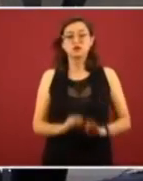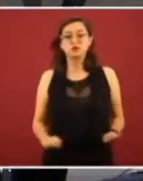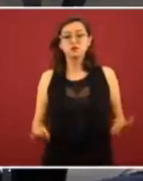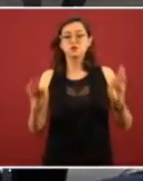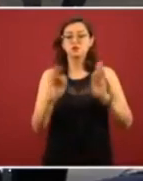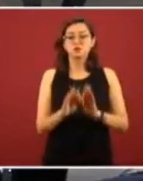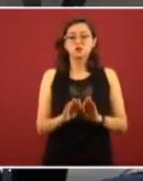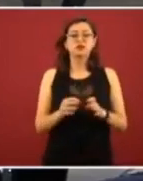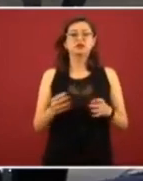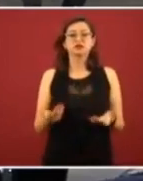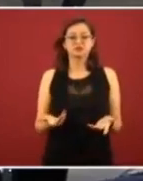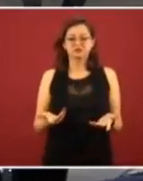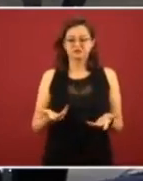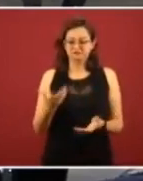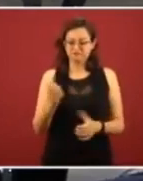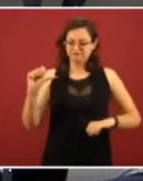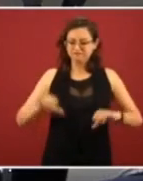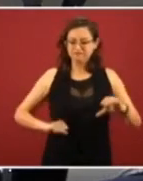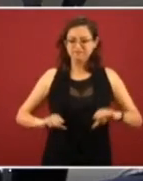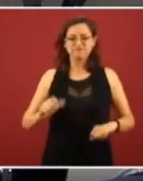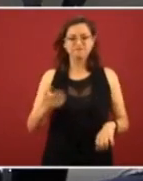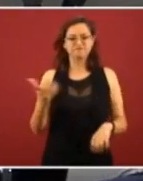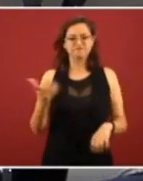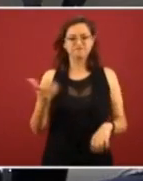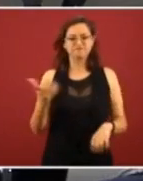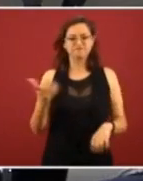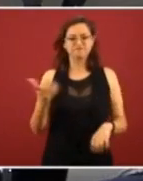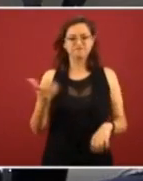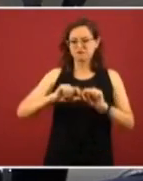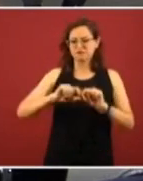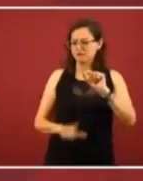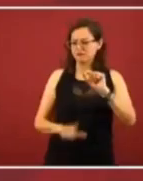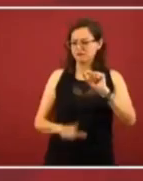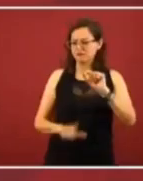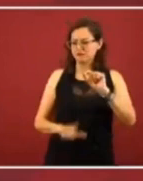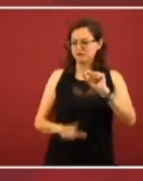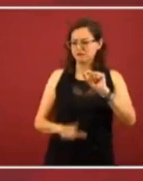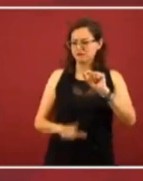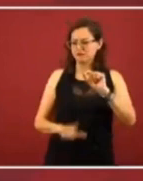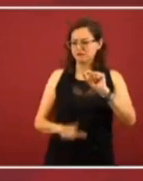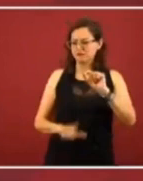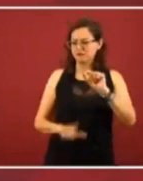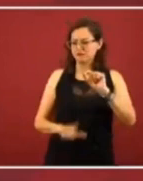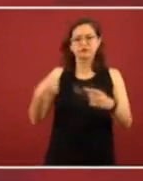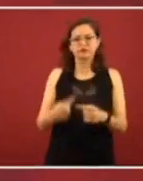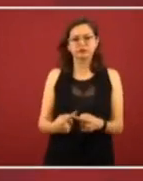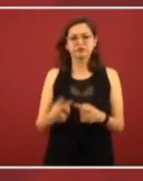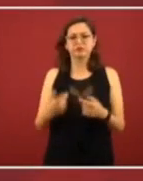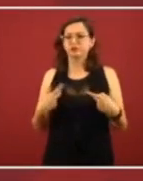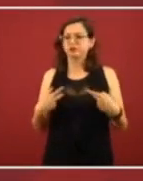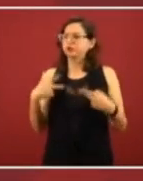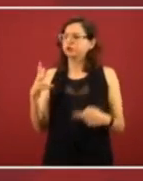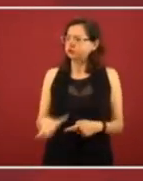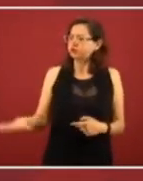llevado a cabo en México, el conseguir la participación de los